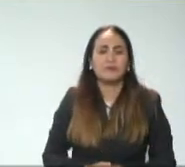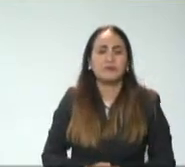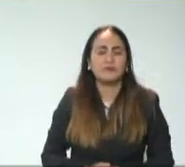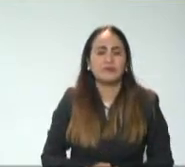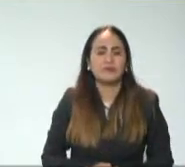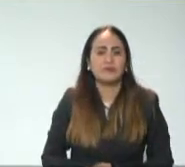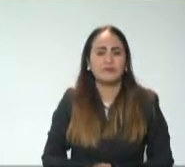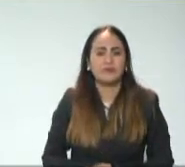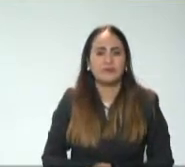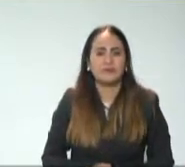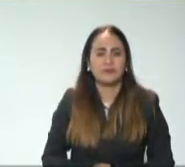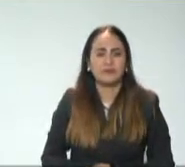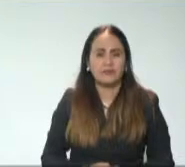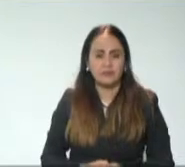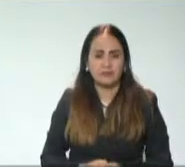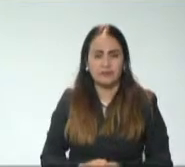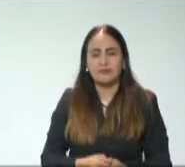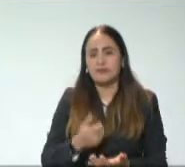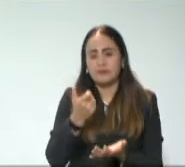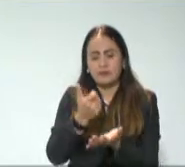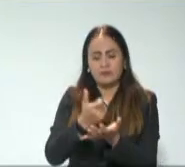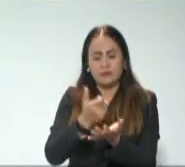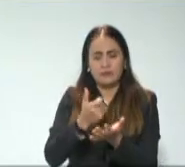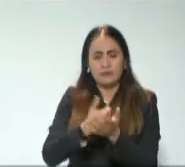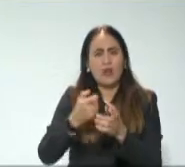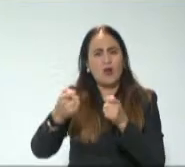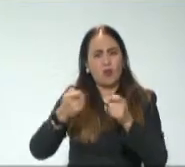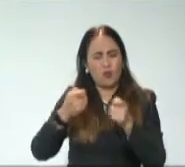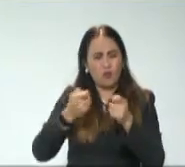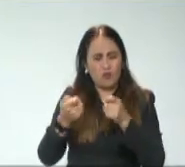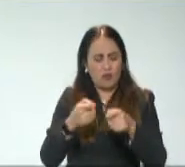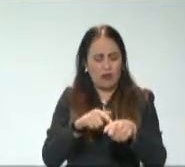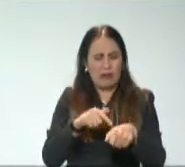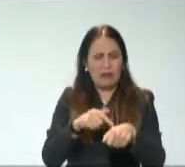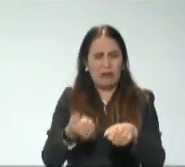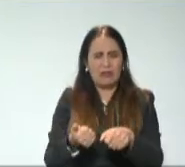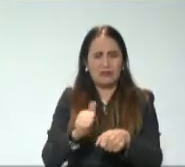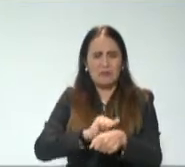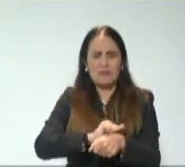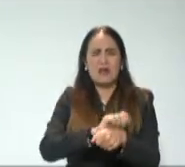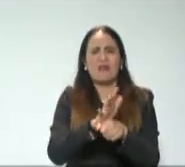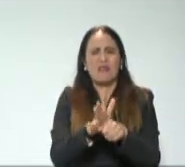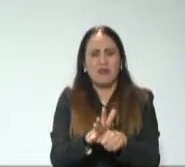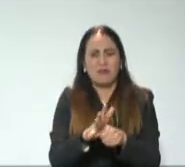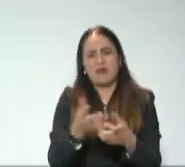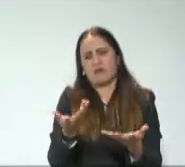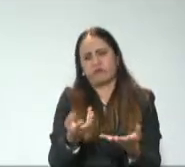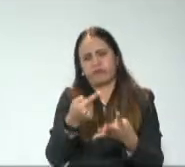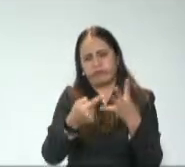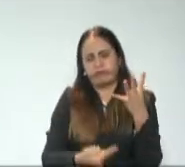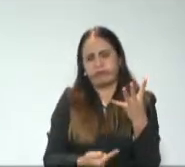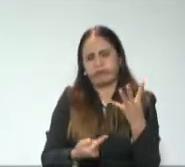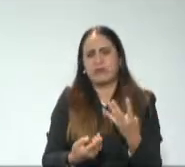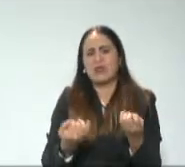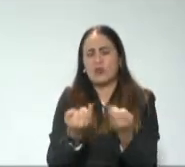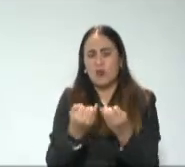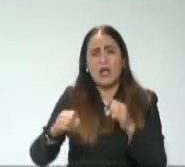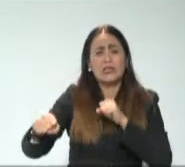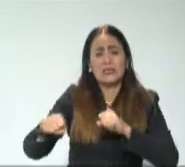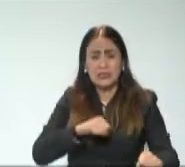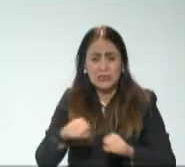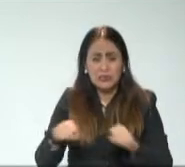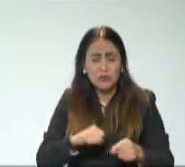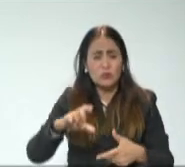control de la de los efectos económicos que genera la pandemia así como se genera con los sismos con Los